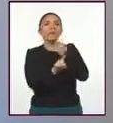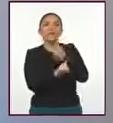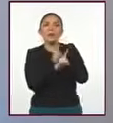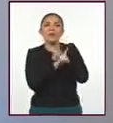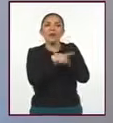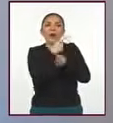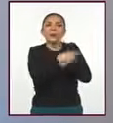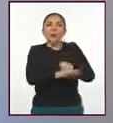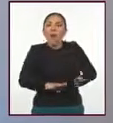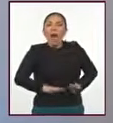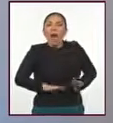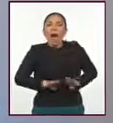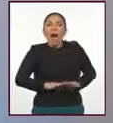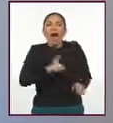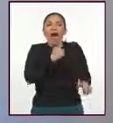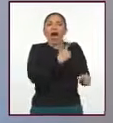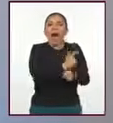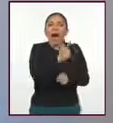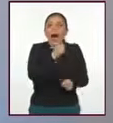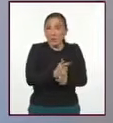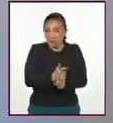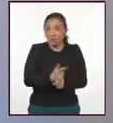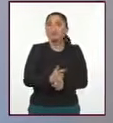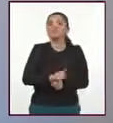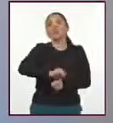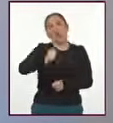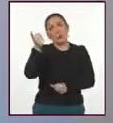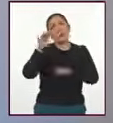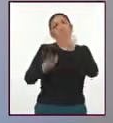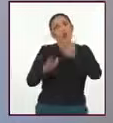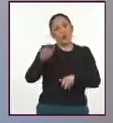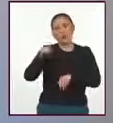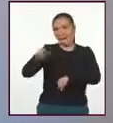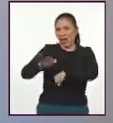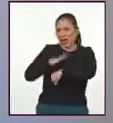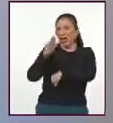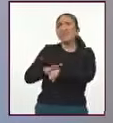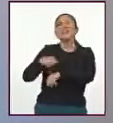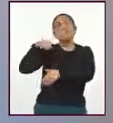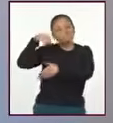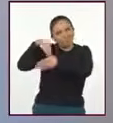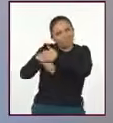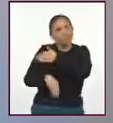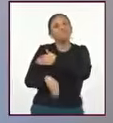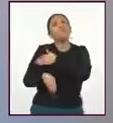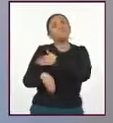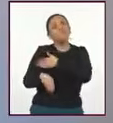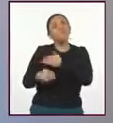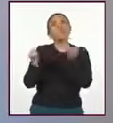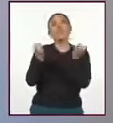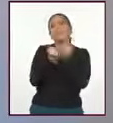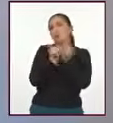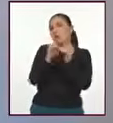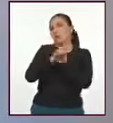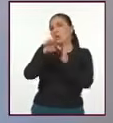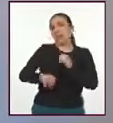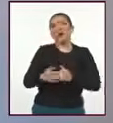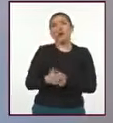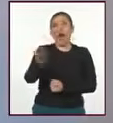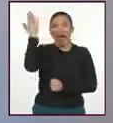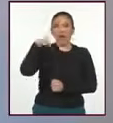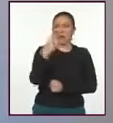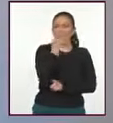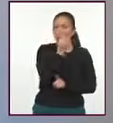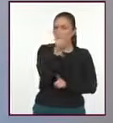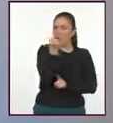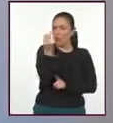de problemas. Y en algunos casos, sí, la baja de calificación es que alguien, no sé, llevaba por medio de puro 9 y de repente